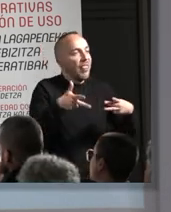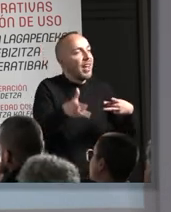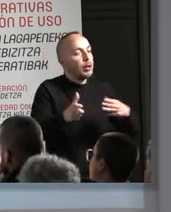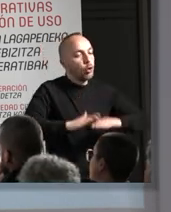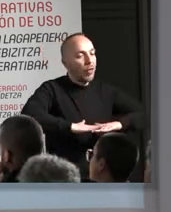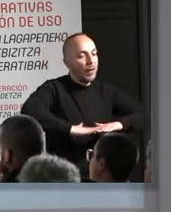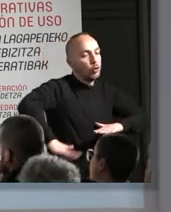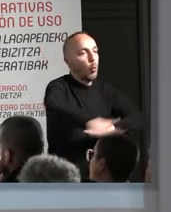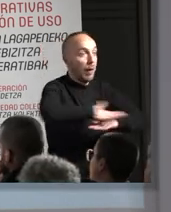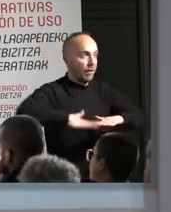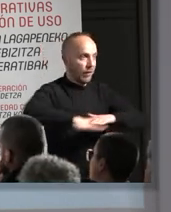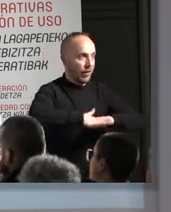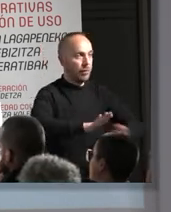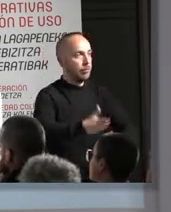cooperativa